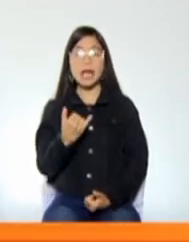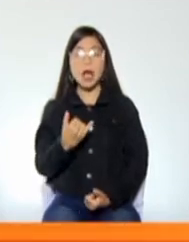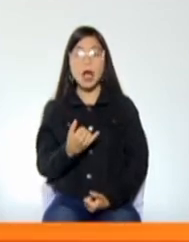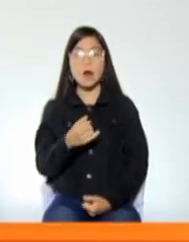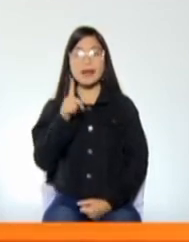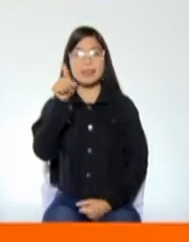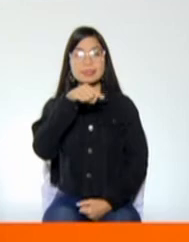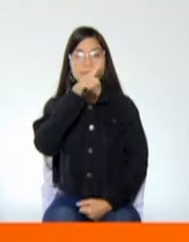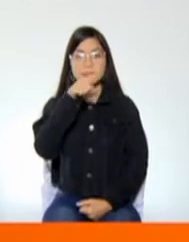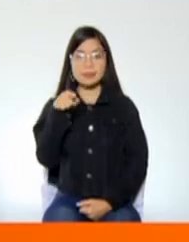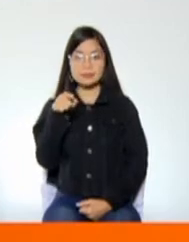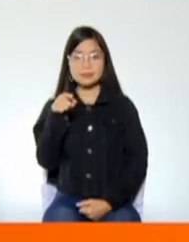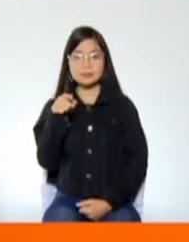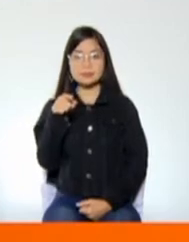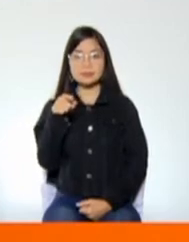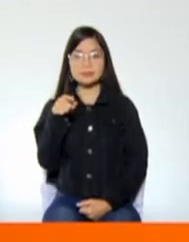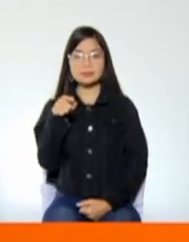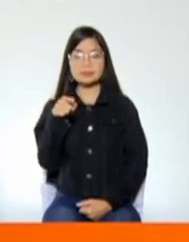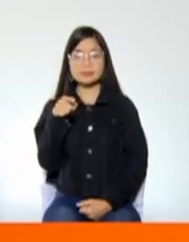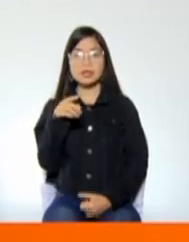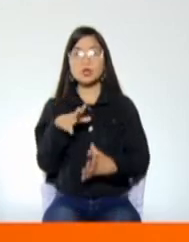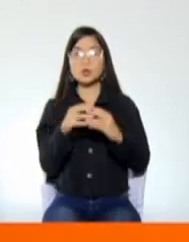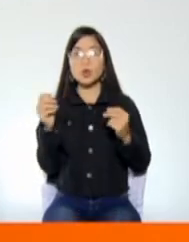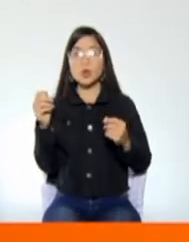Comenzamos. 2,